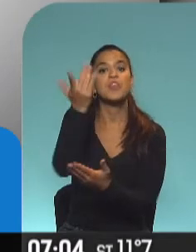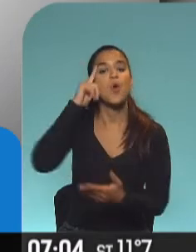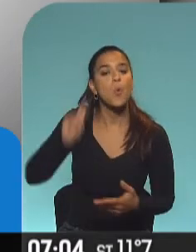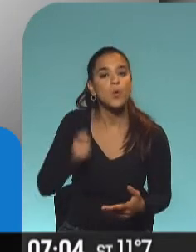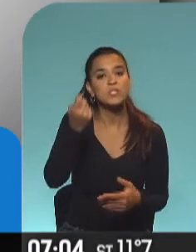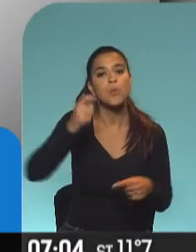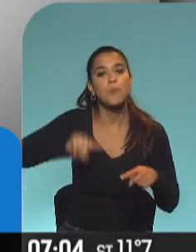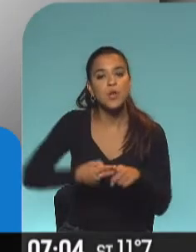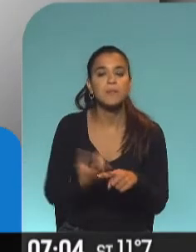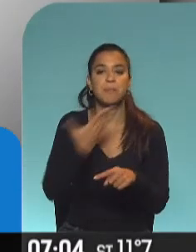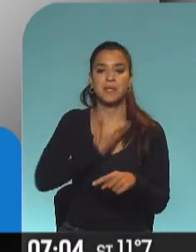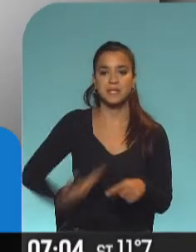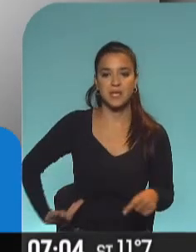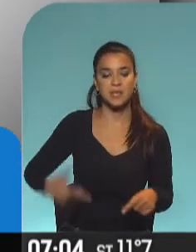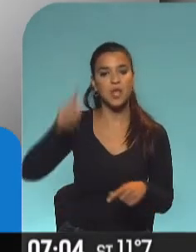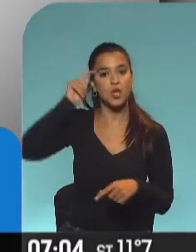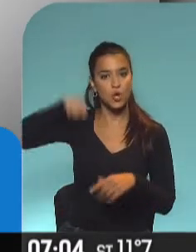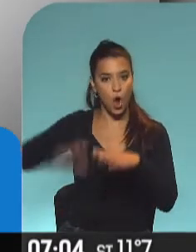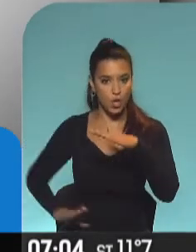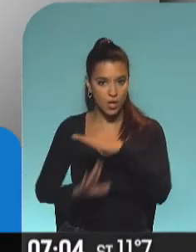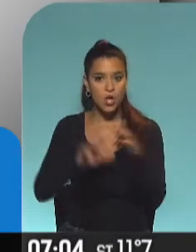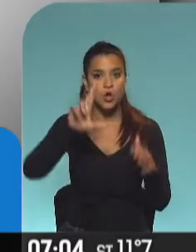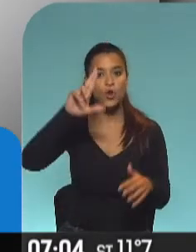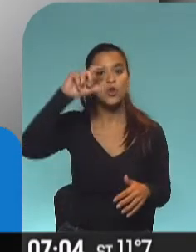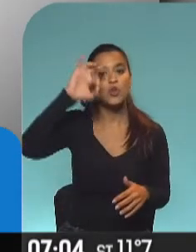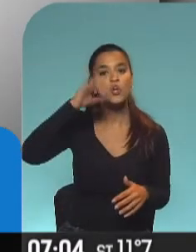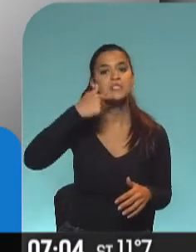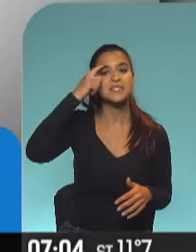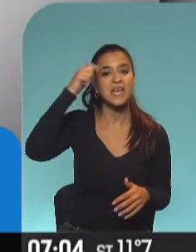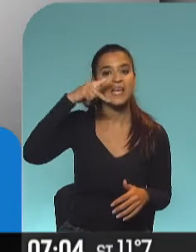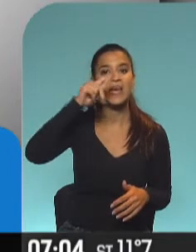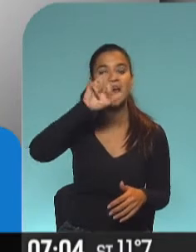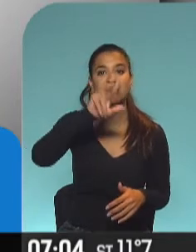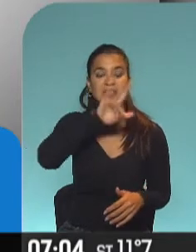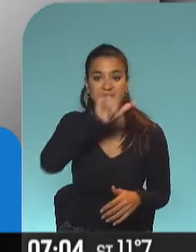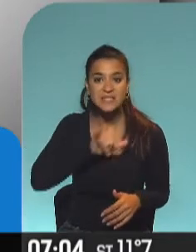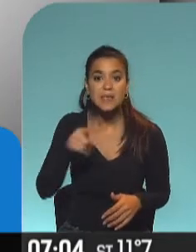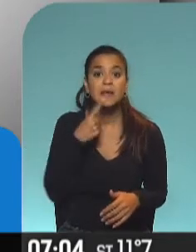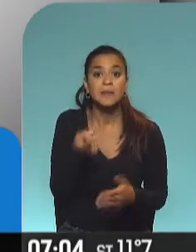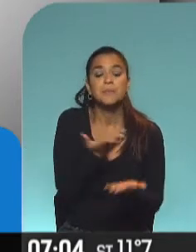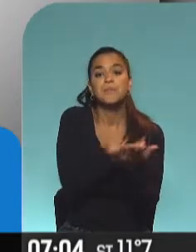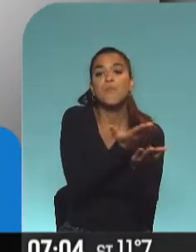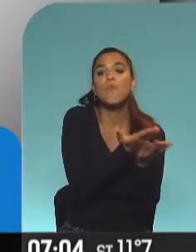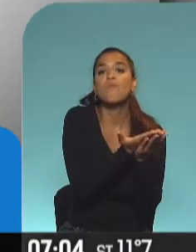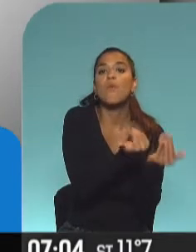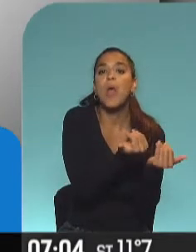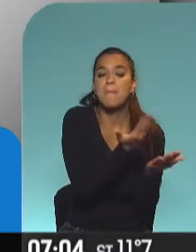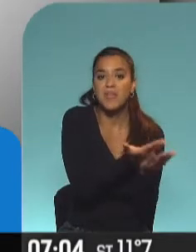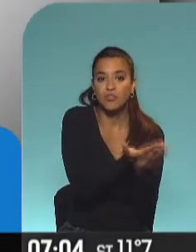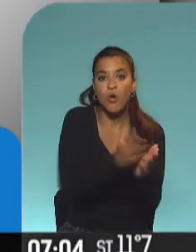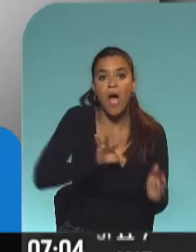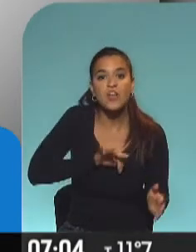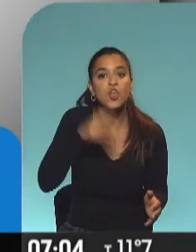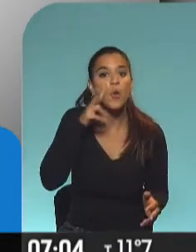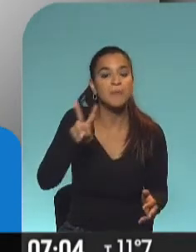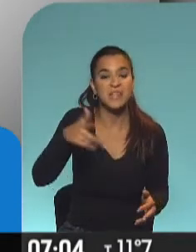político al presidente de la Corte, Carlos Rosenkrantz, ampliando los fundamentos de los pedidos del año 2017. Ahí hay que